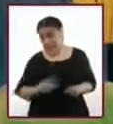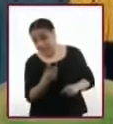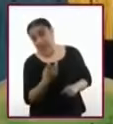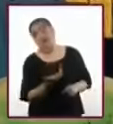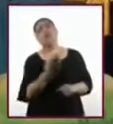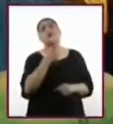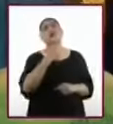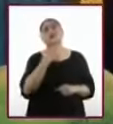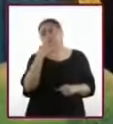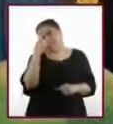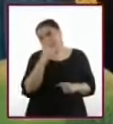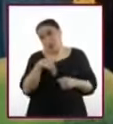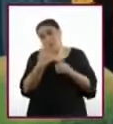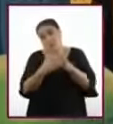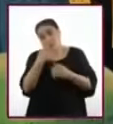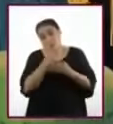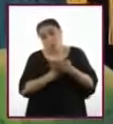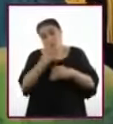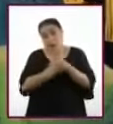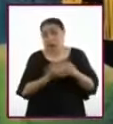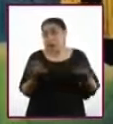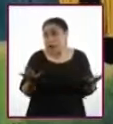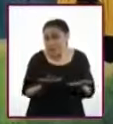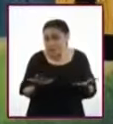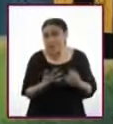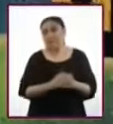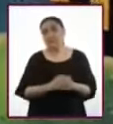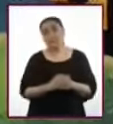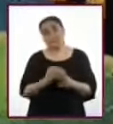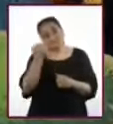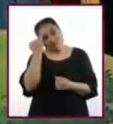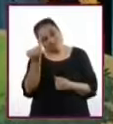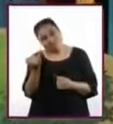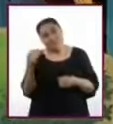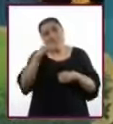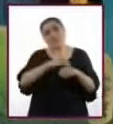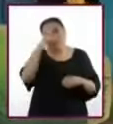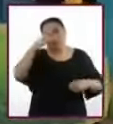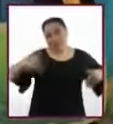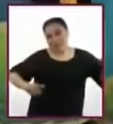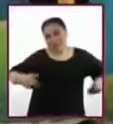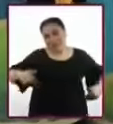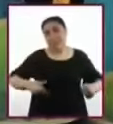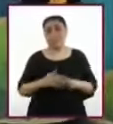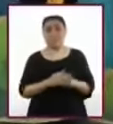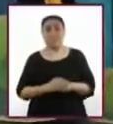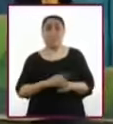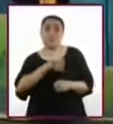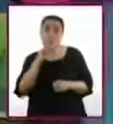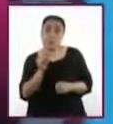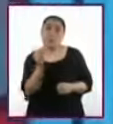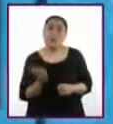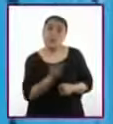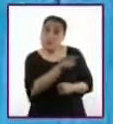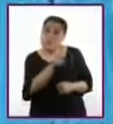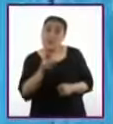para la realización del proyecto que vamos a desarrollar como propuesta teatral, la cual tiene que responder la siguiente